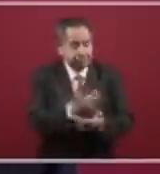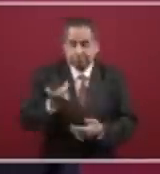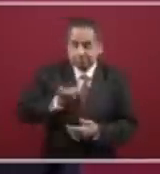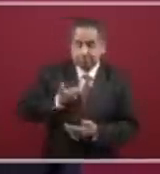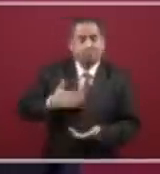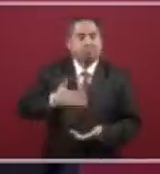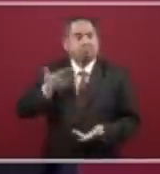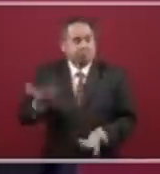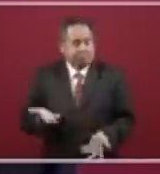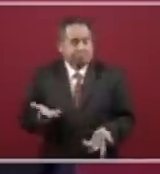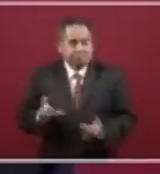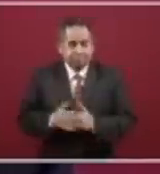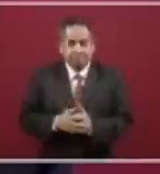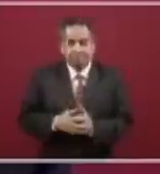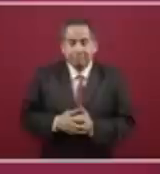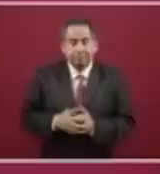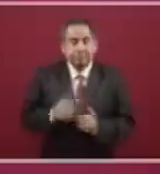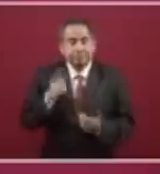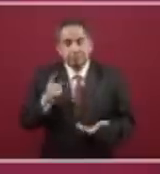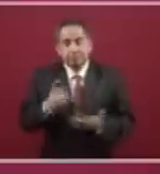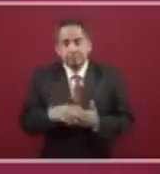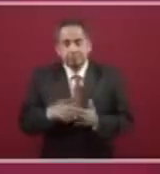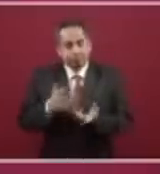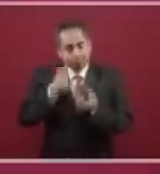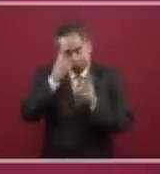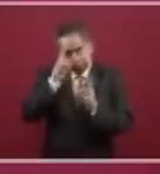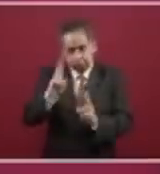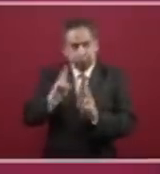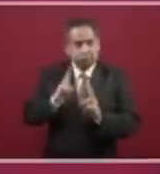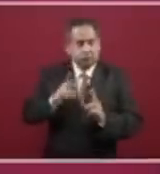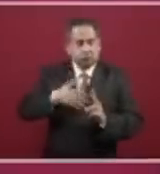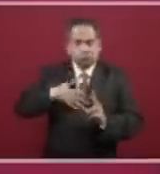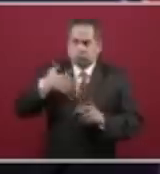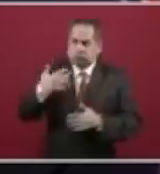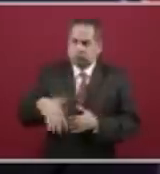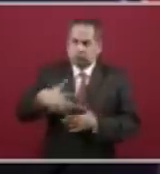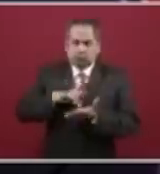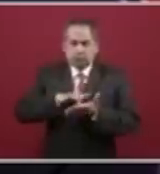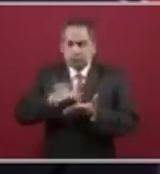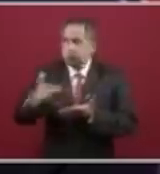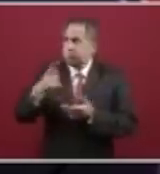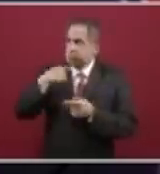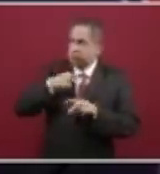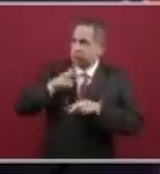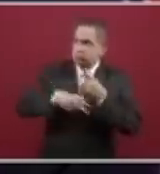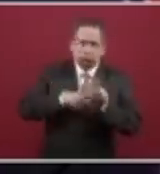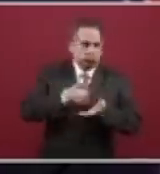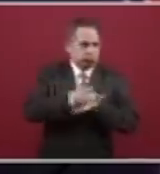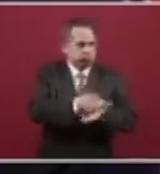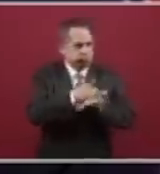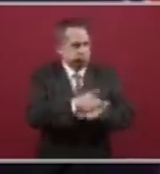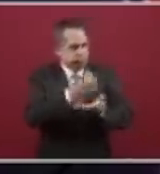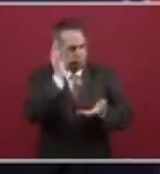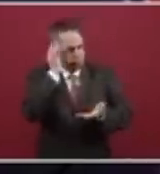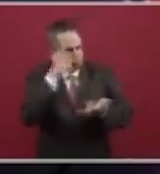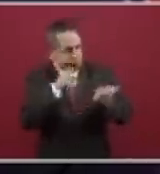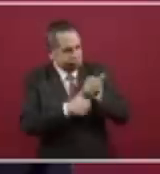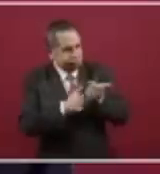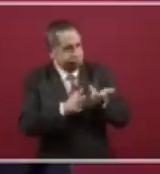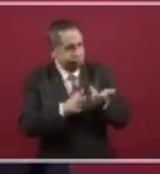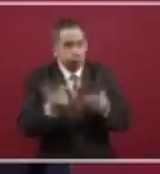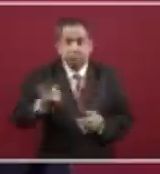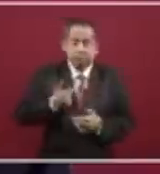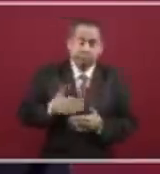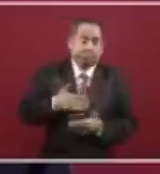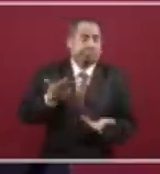este tener el honor de servir a los demás entonces es muy